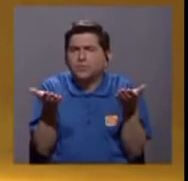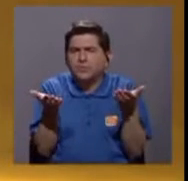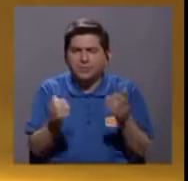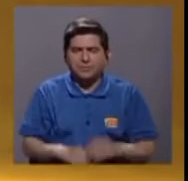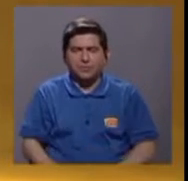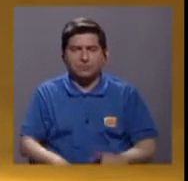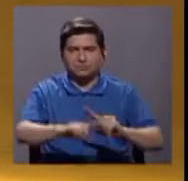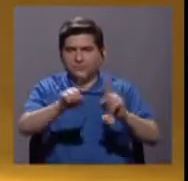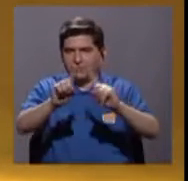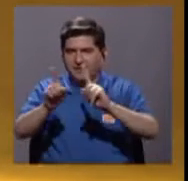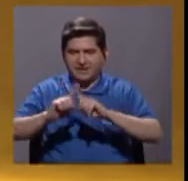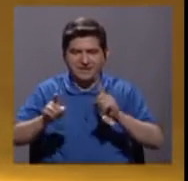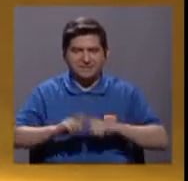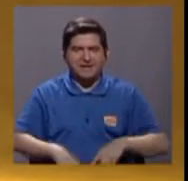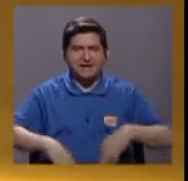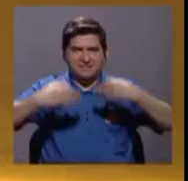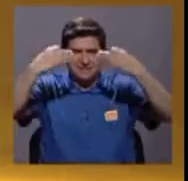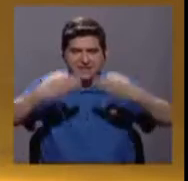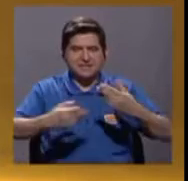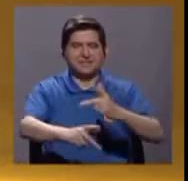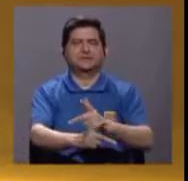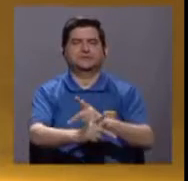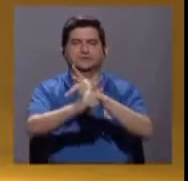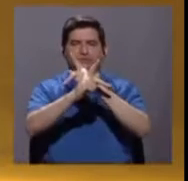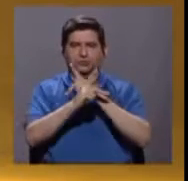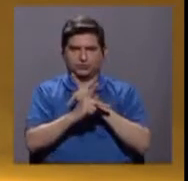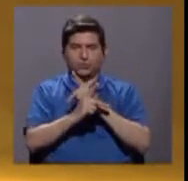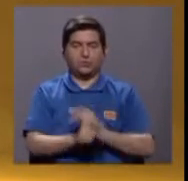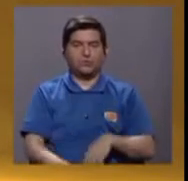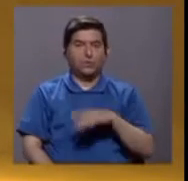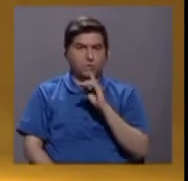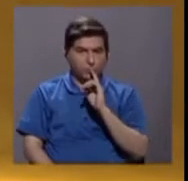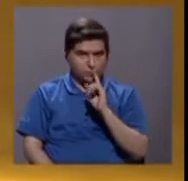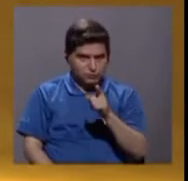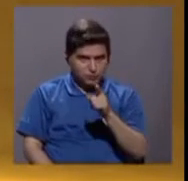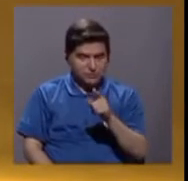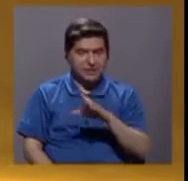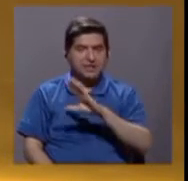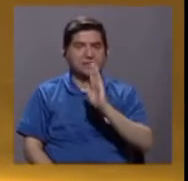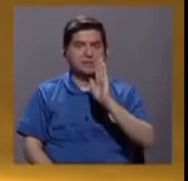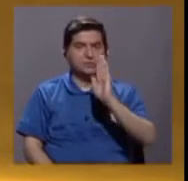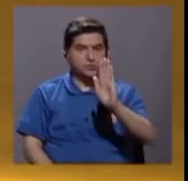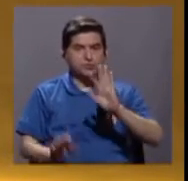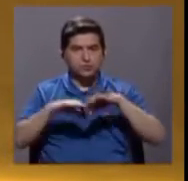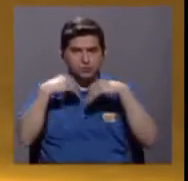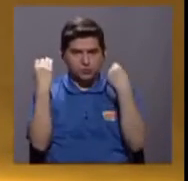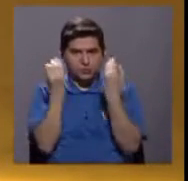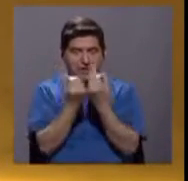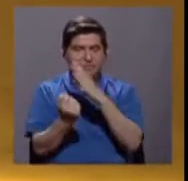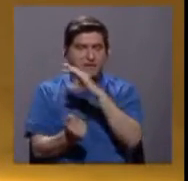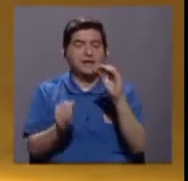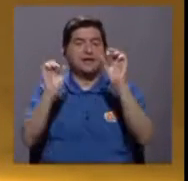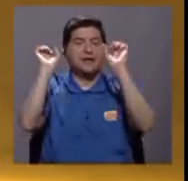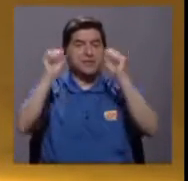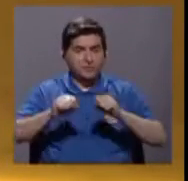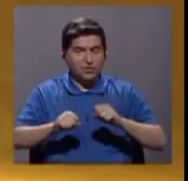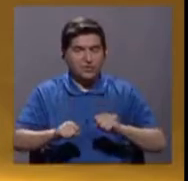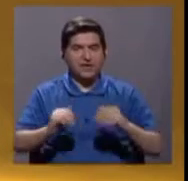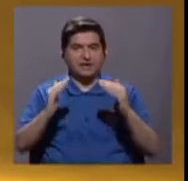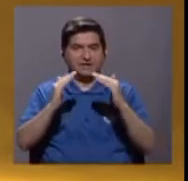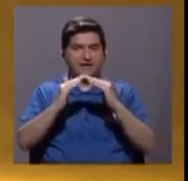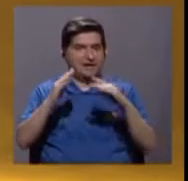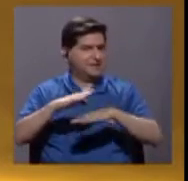las medidas de protección, ustedes y sus familias, y si pueden, no salgan de la